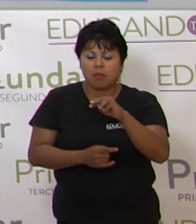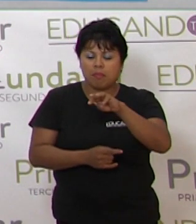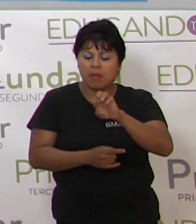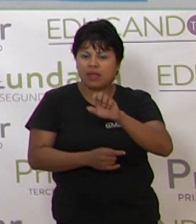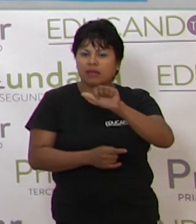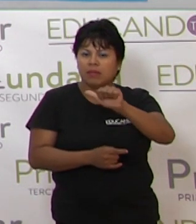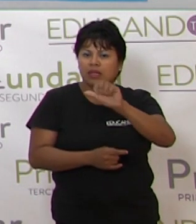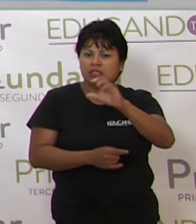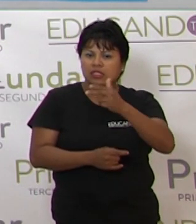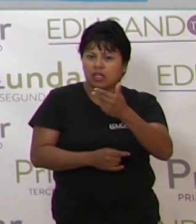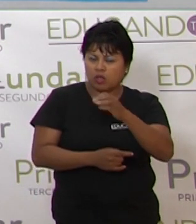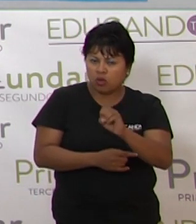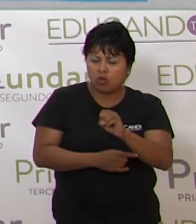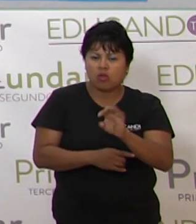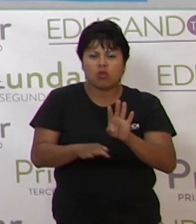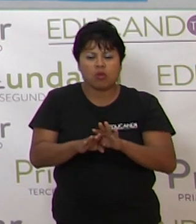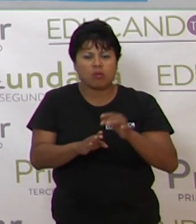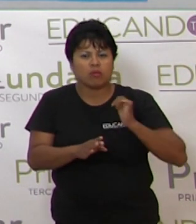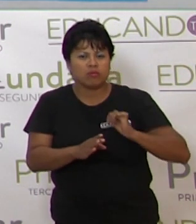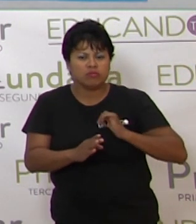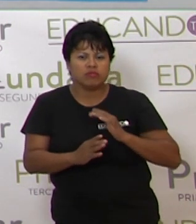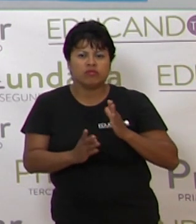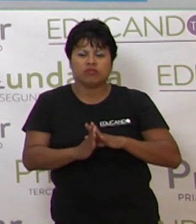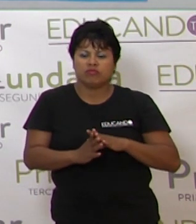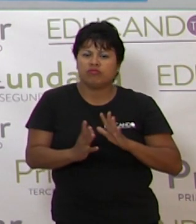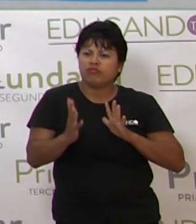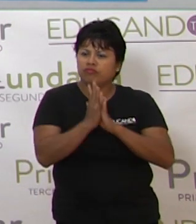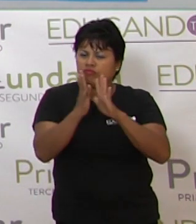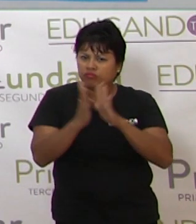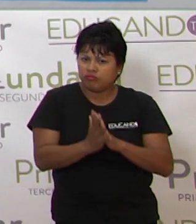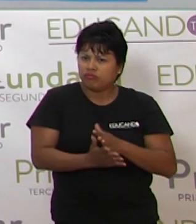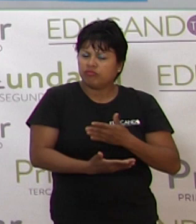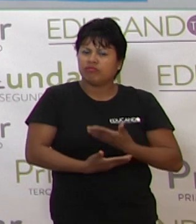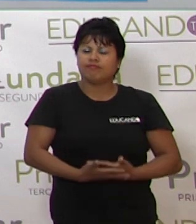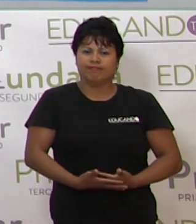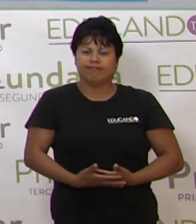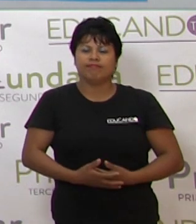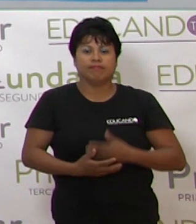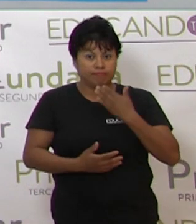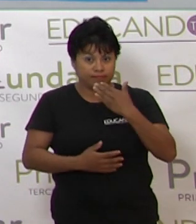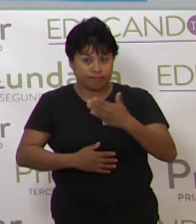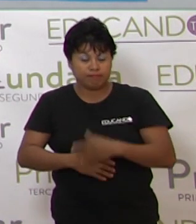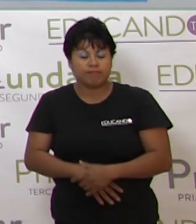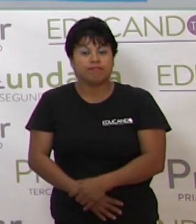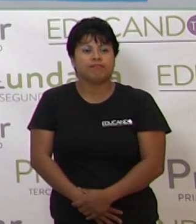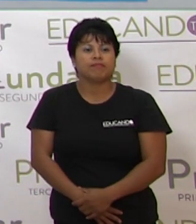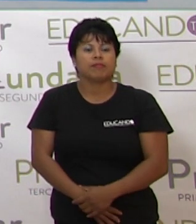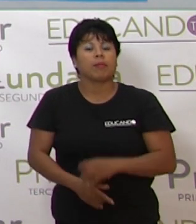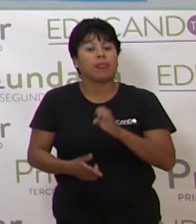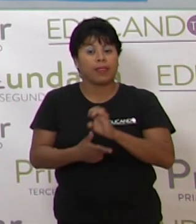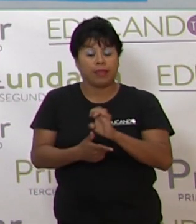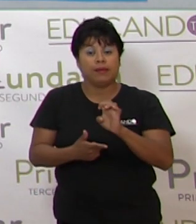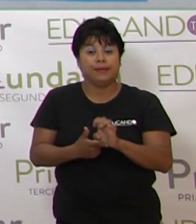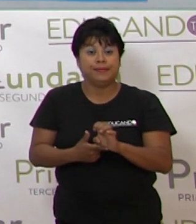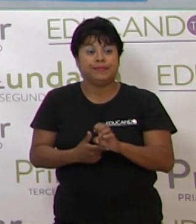manchego al estilo de los caballeros. Bien,